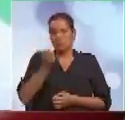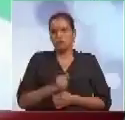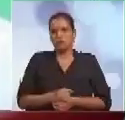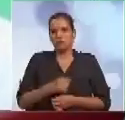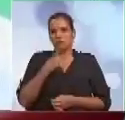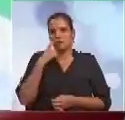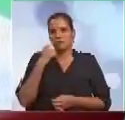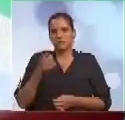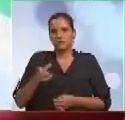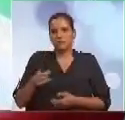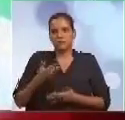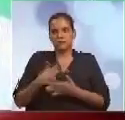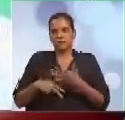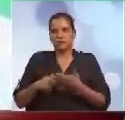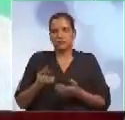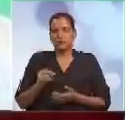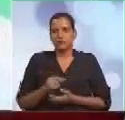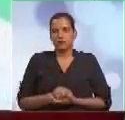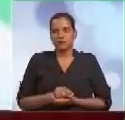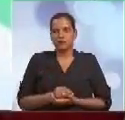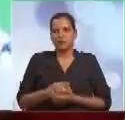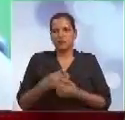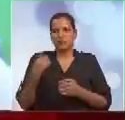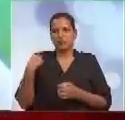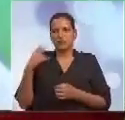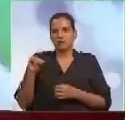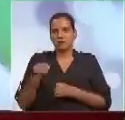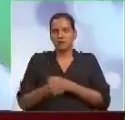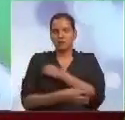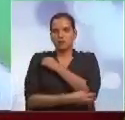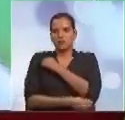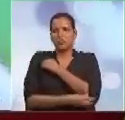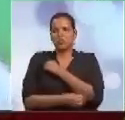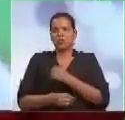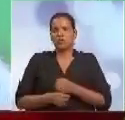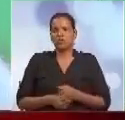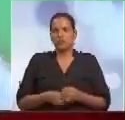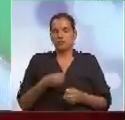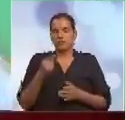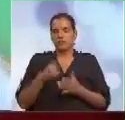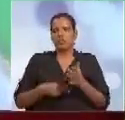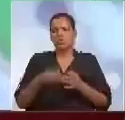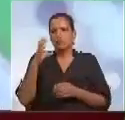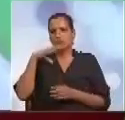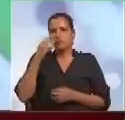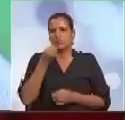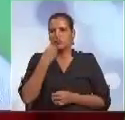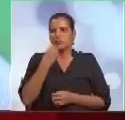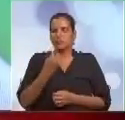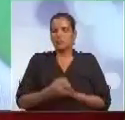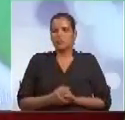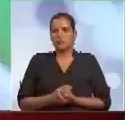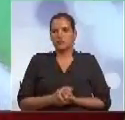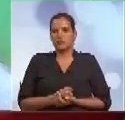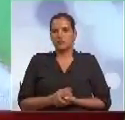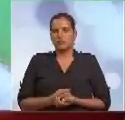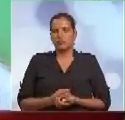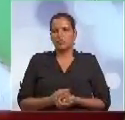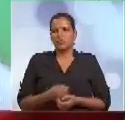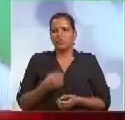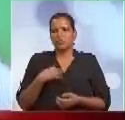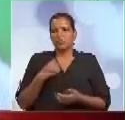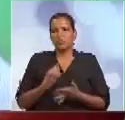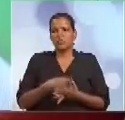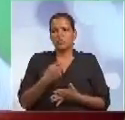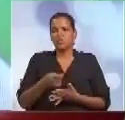unas personas también pobres, que buscan su alimento así. ¿Hasta cuánto puede pagar su